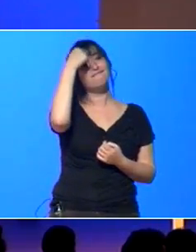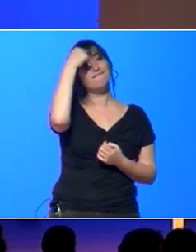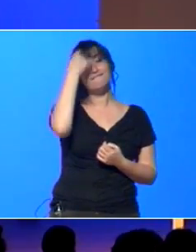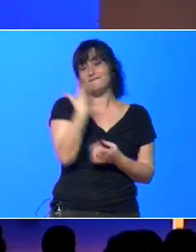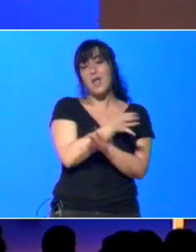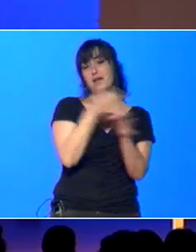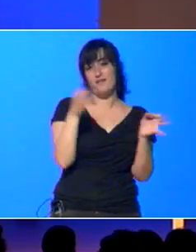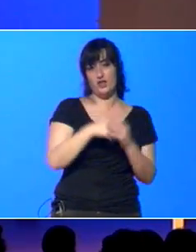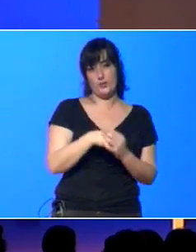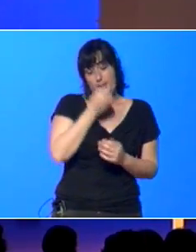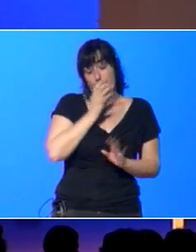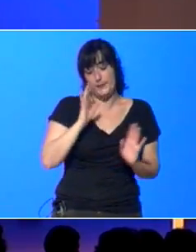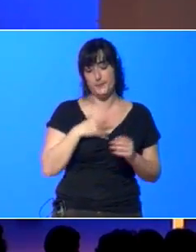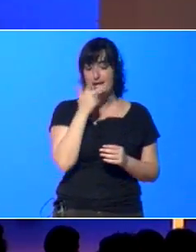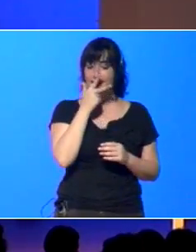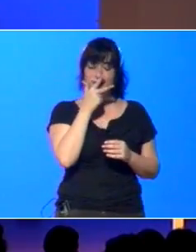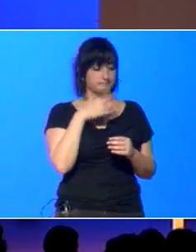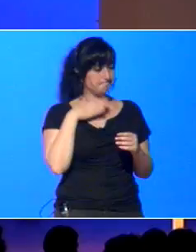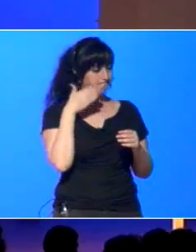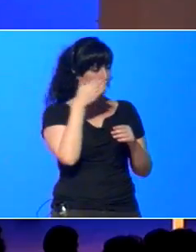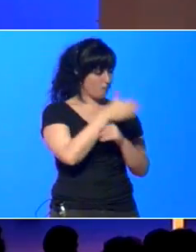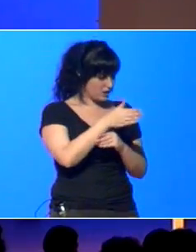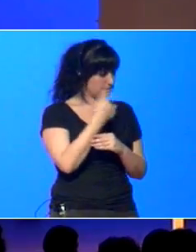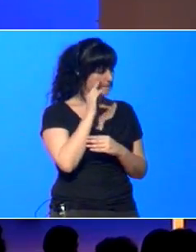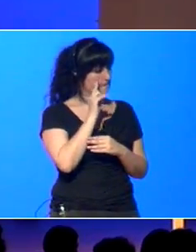Bueno, fui allí, vi lo que allí se estaba haciendo,